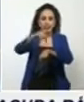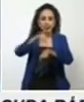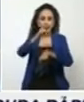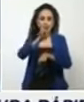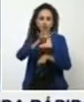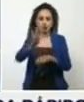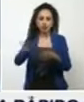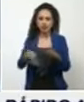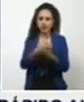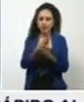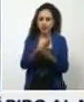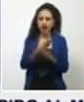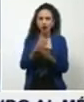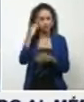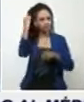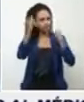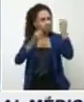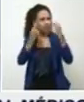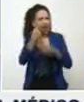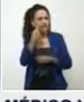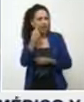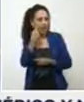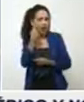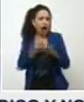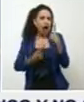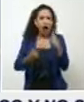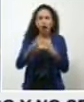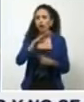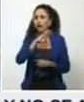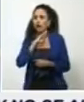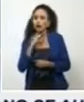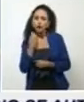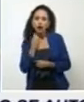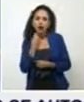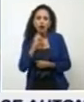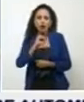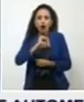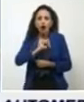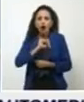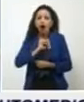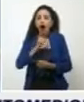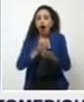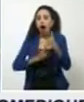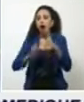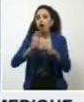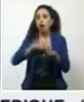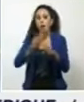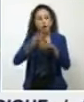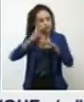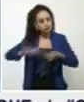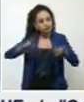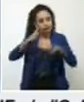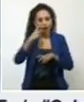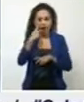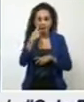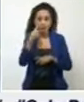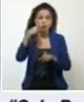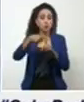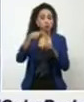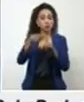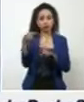ver si aparecen los síntomas, además para hacerle los estudios necesarios. En el día de ayer se